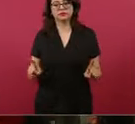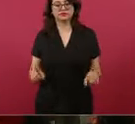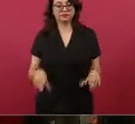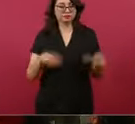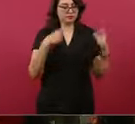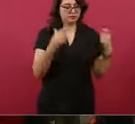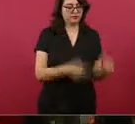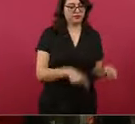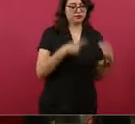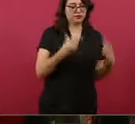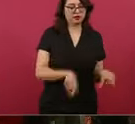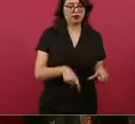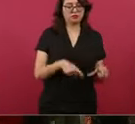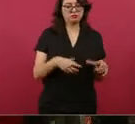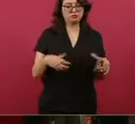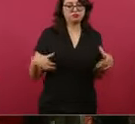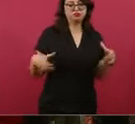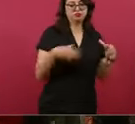oligarquía de democracia.